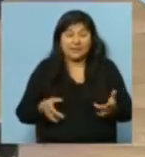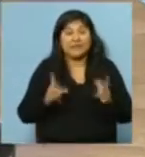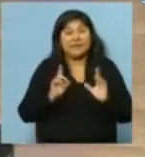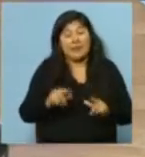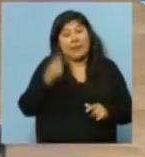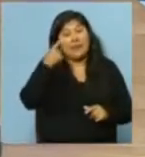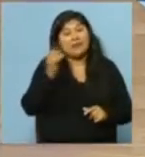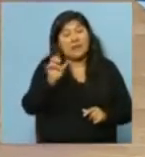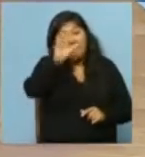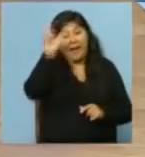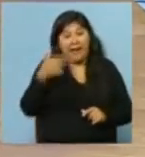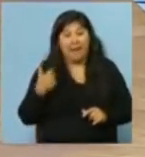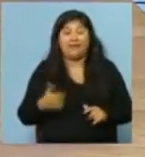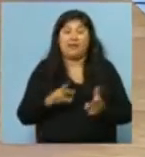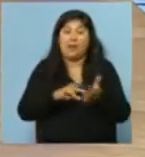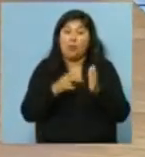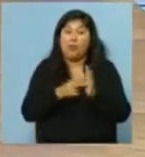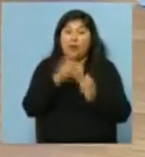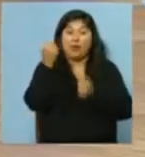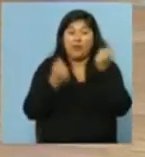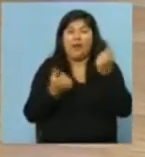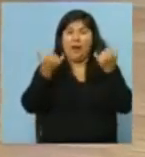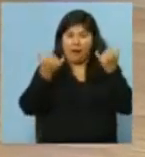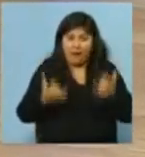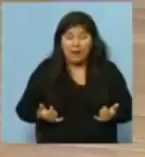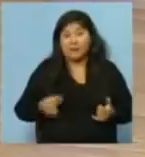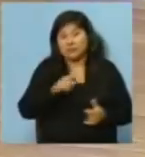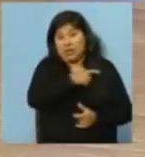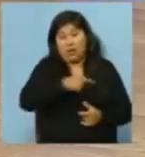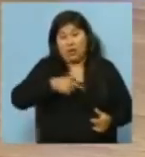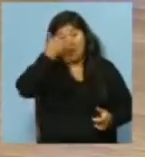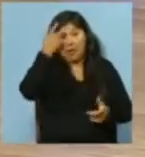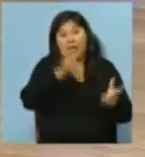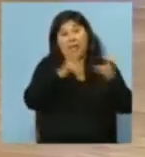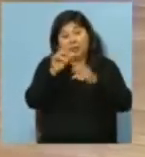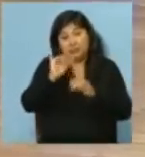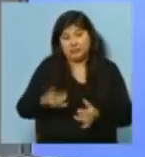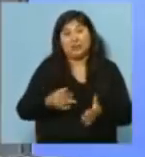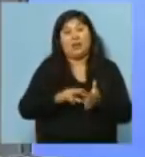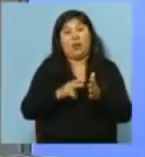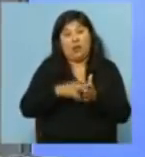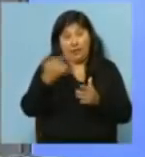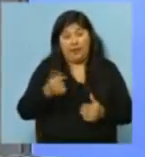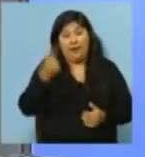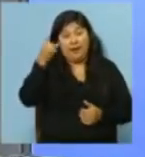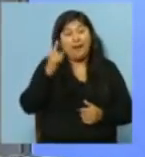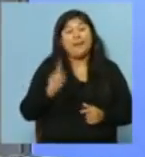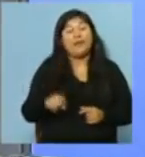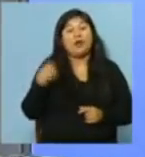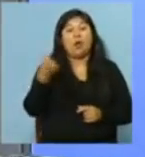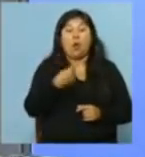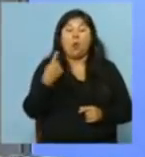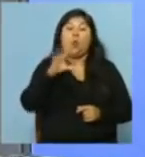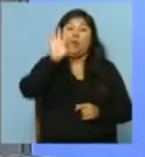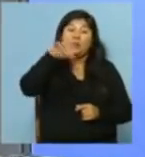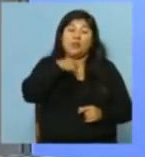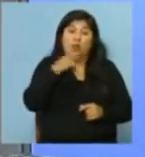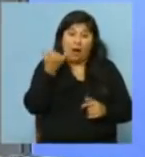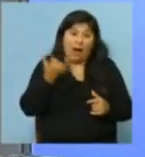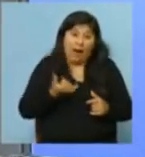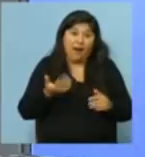en un proceso de crisis que Esperamos que que tenga fin este año pero que a pesar de eso nuestra provincia ha crecido ha crecido en